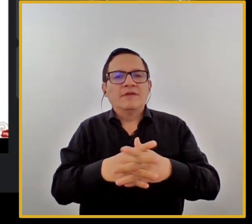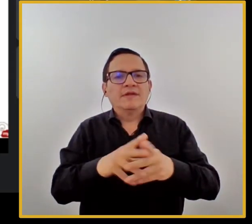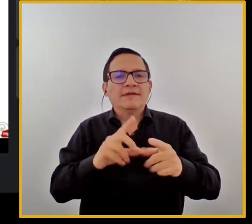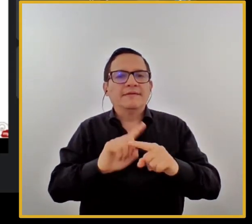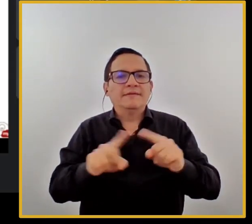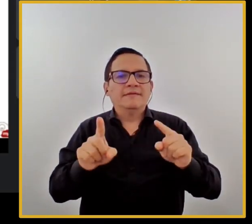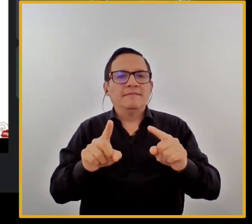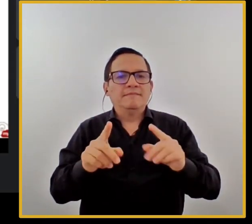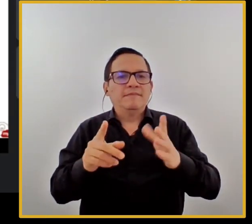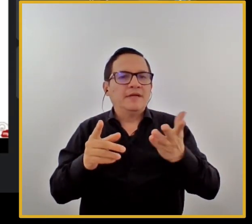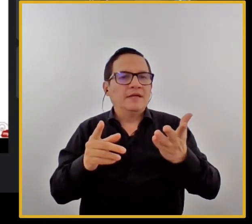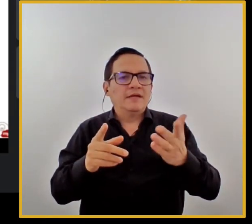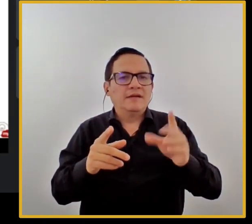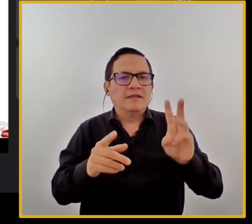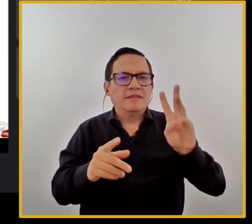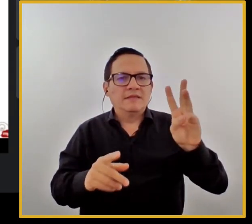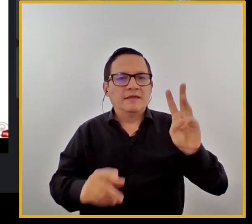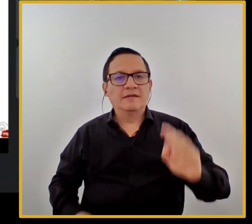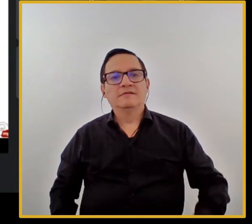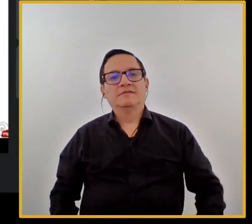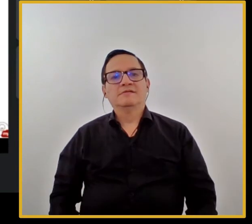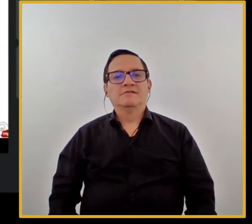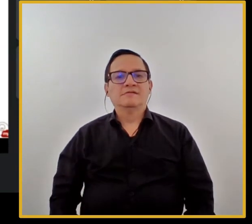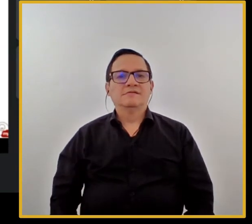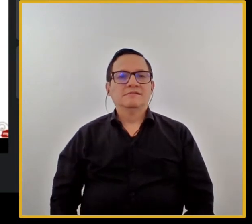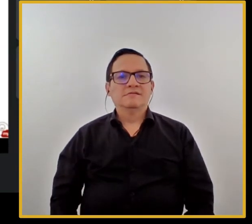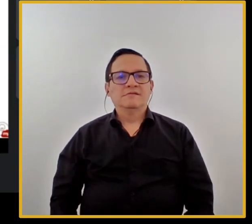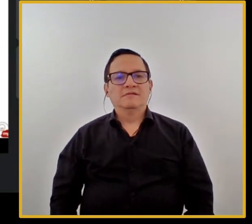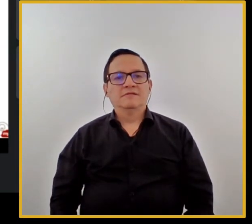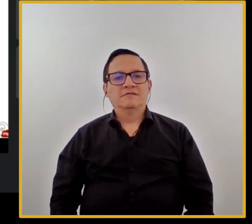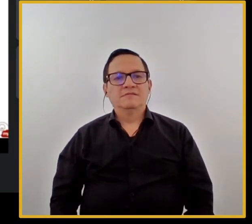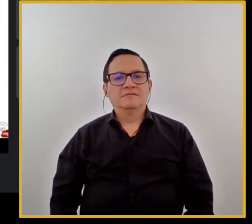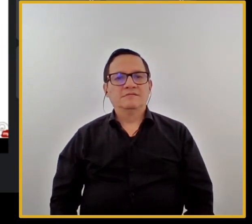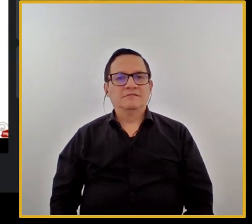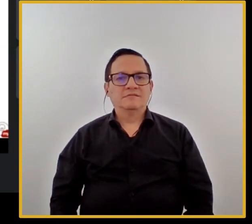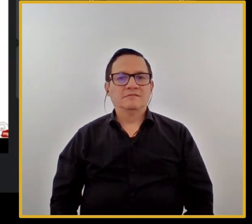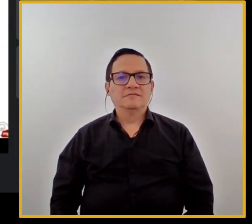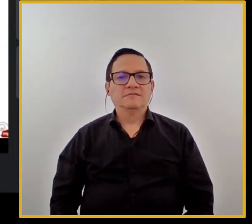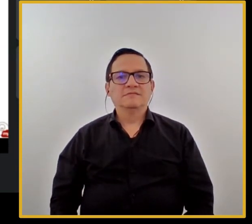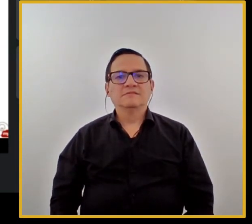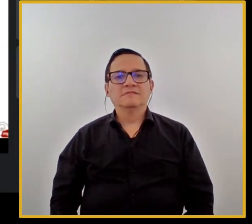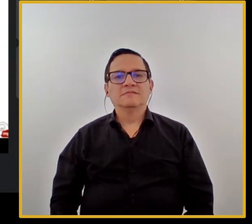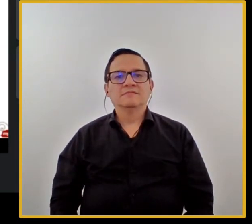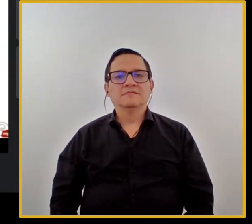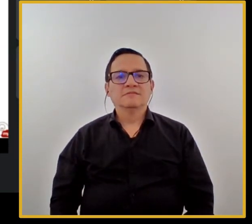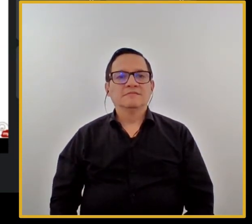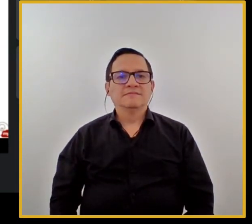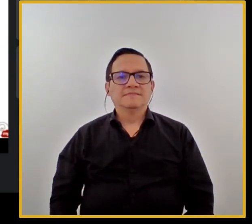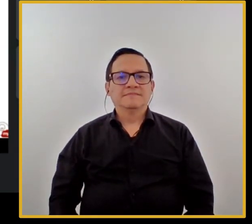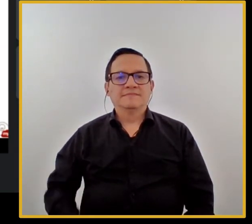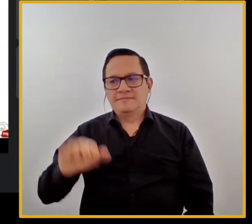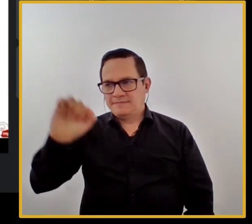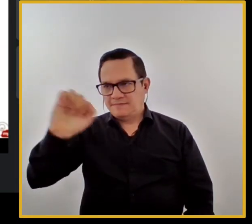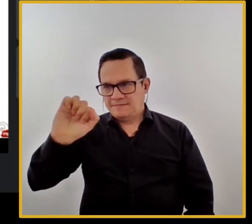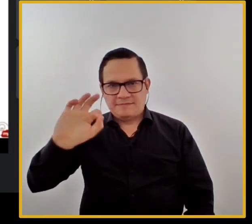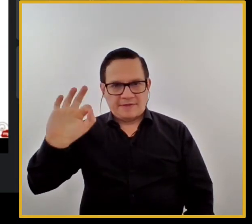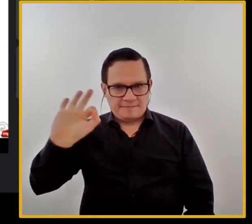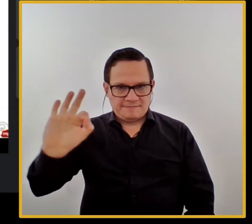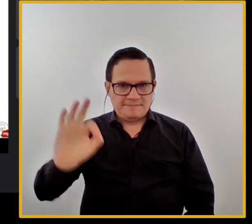denominador de mano derecha, profe, antes Sí, de las ya. integrales. El numerador. Este no lo había borrado. Listo.